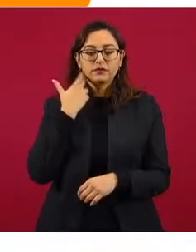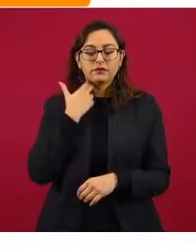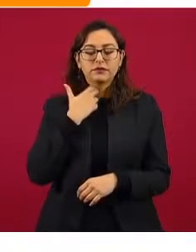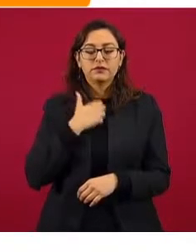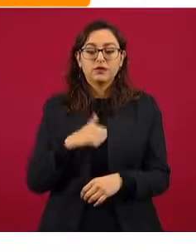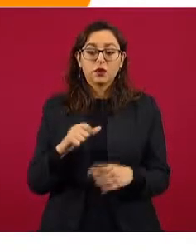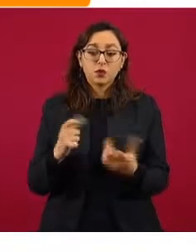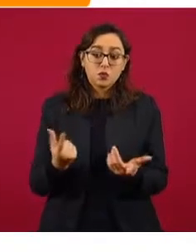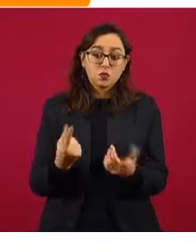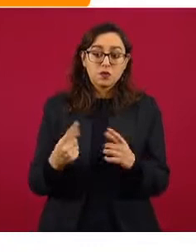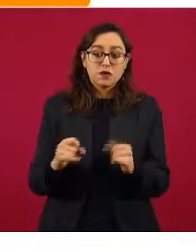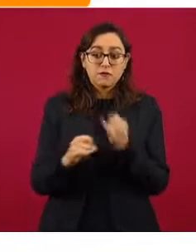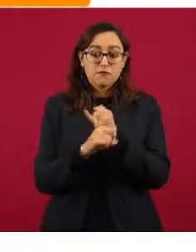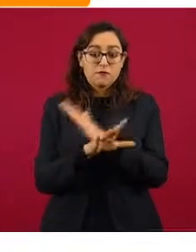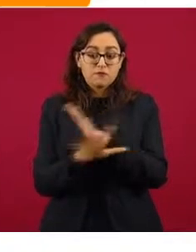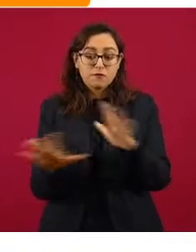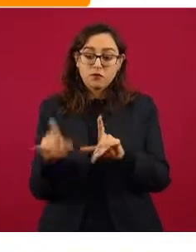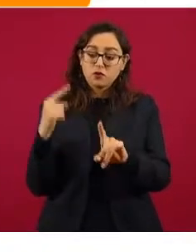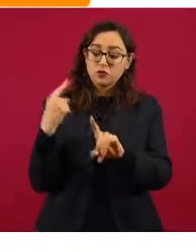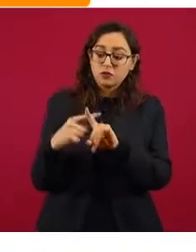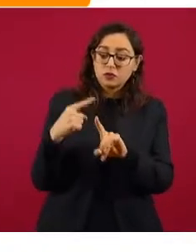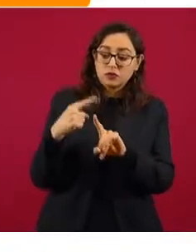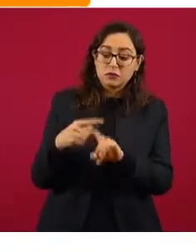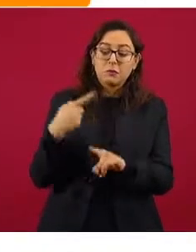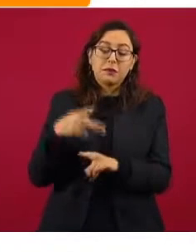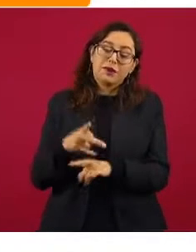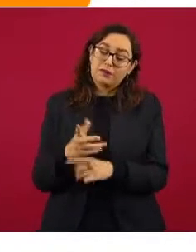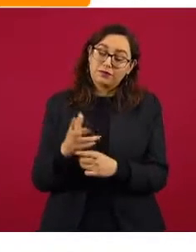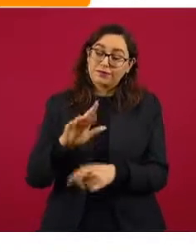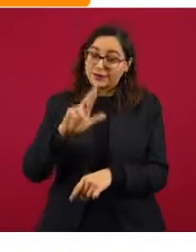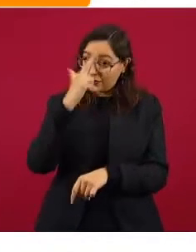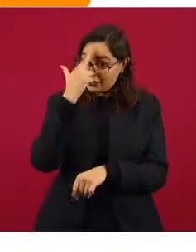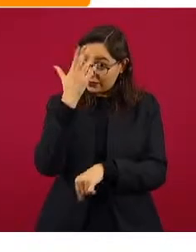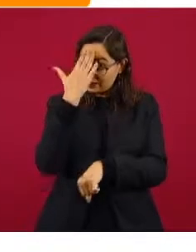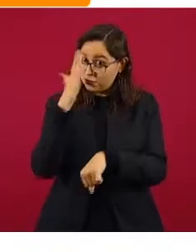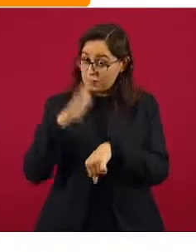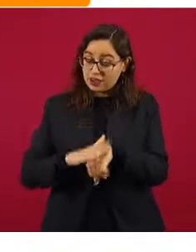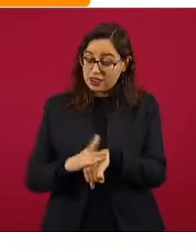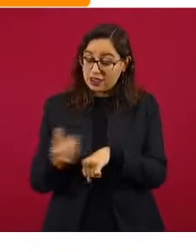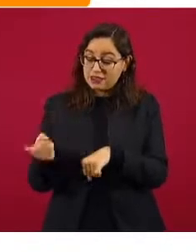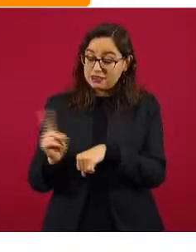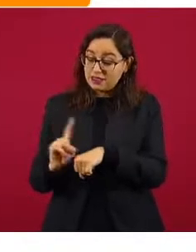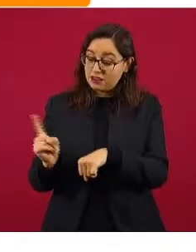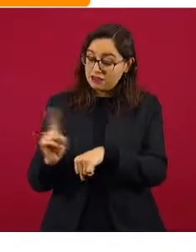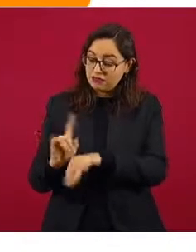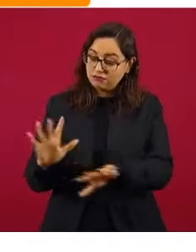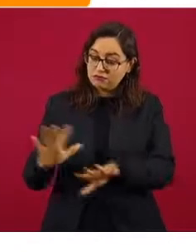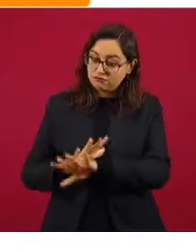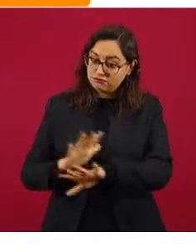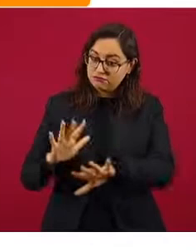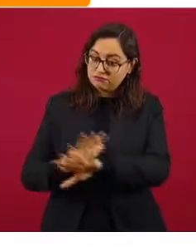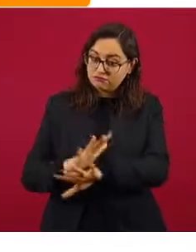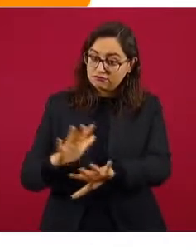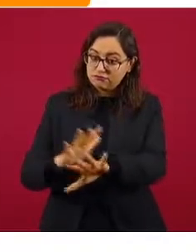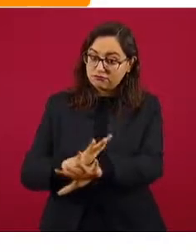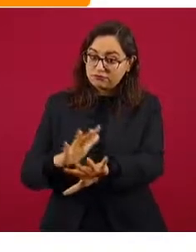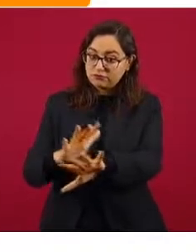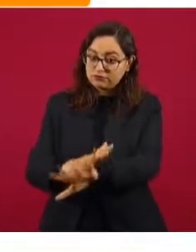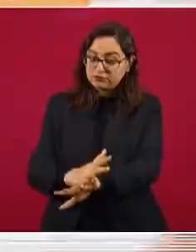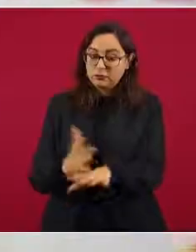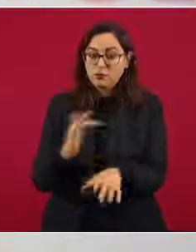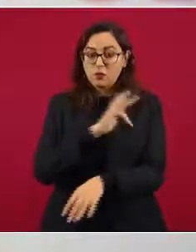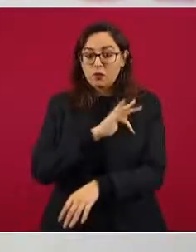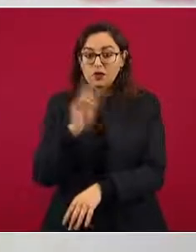variar, pero es muy importante mostrarlo según la condición en que se encuentre, es el porcentaje de